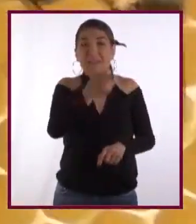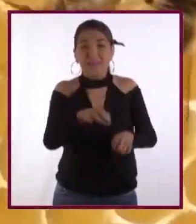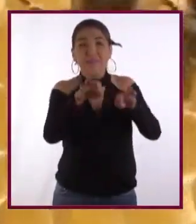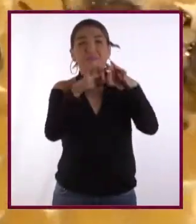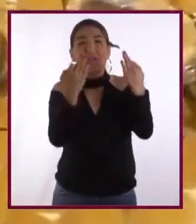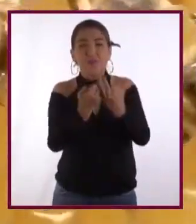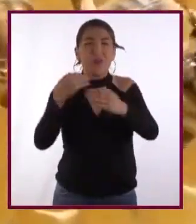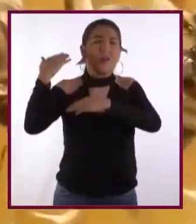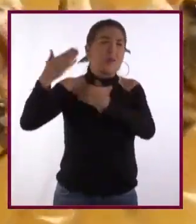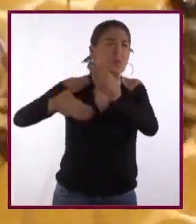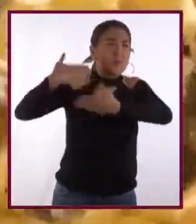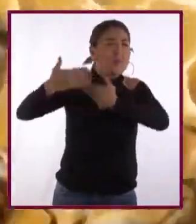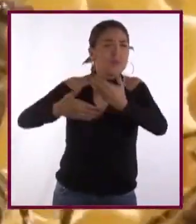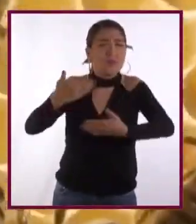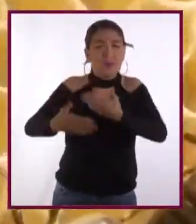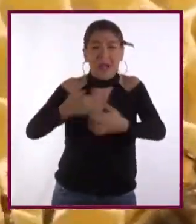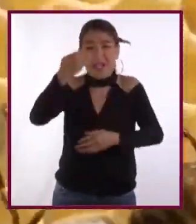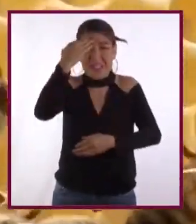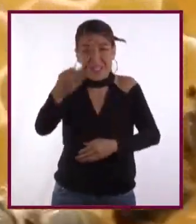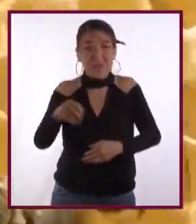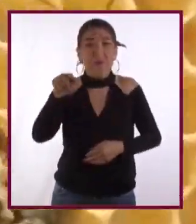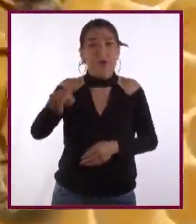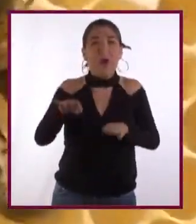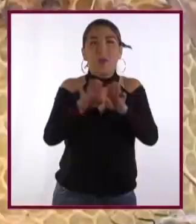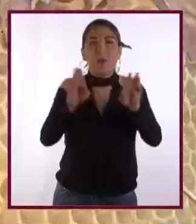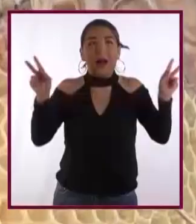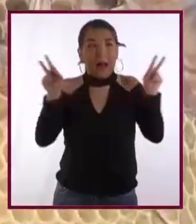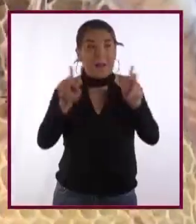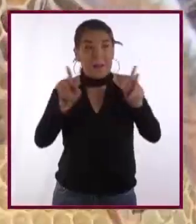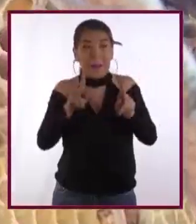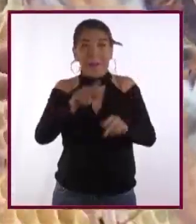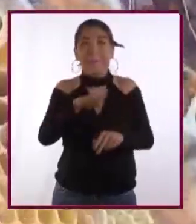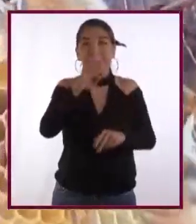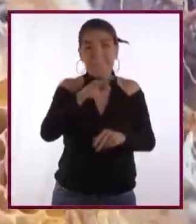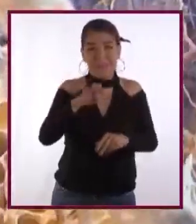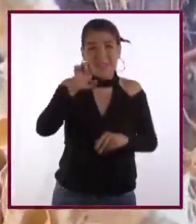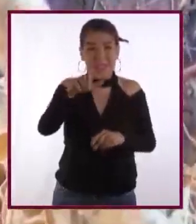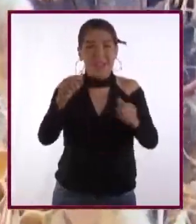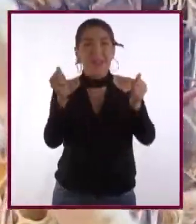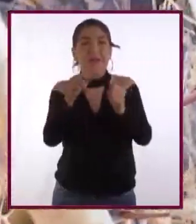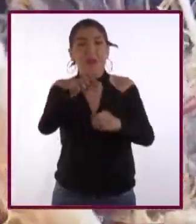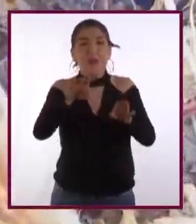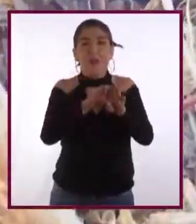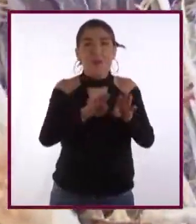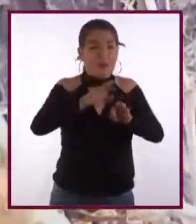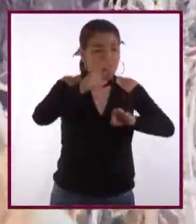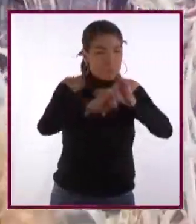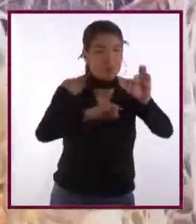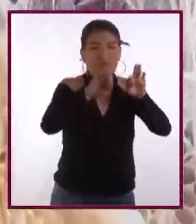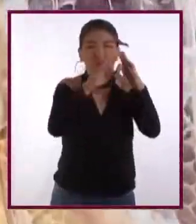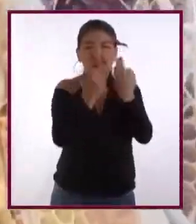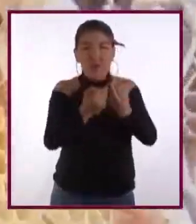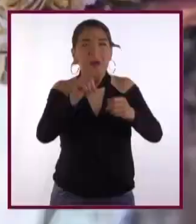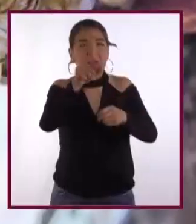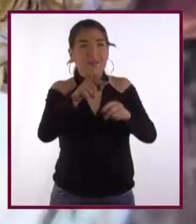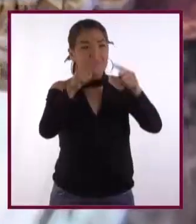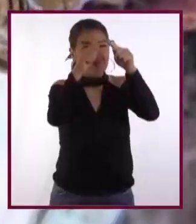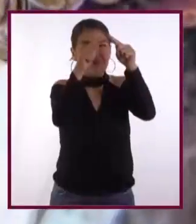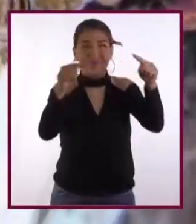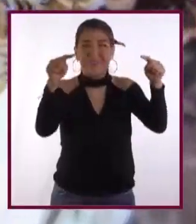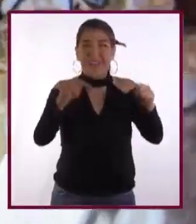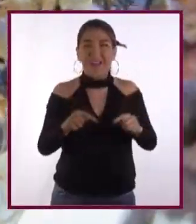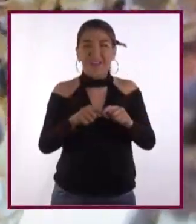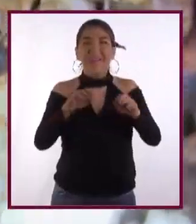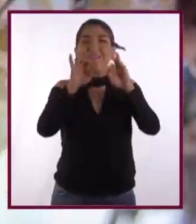Es así que, a través del paso del tiempo, aquellas abejas que eran capaces de construir panales con teselaciones periódicas